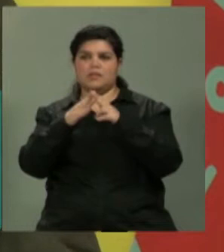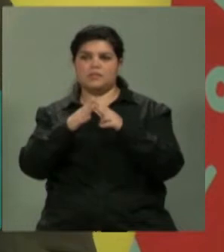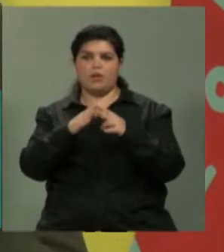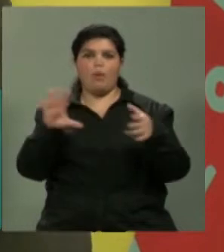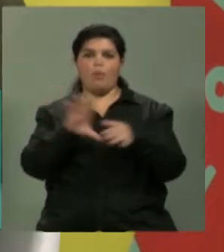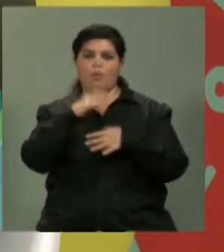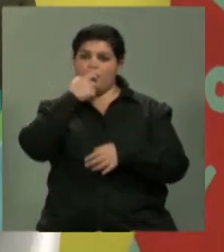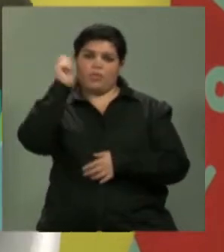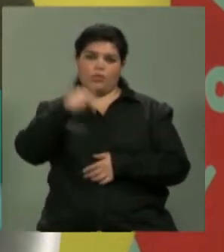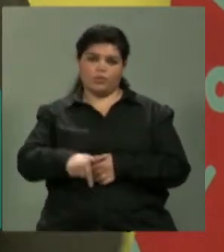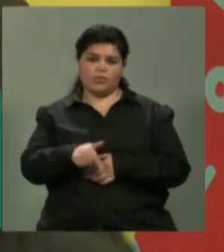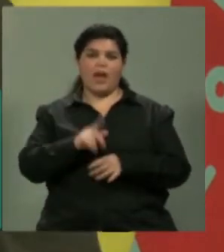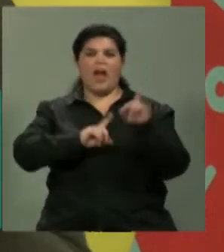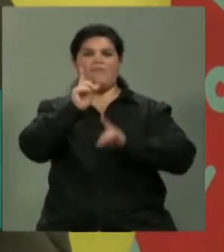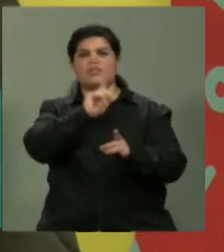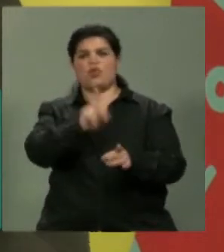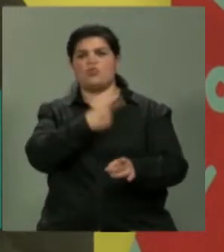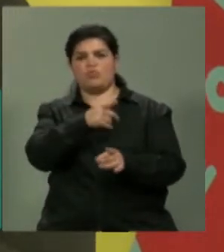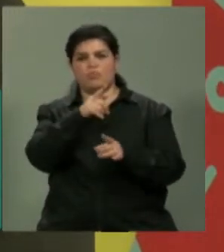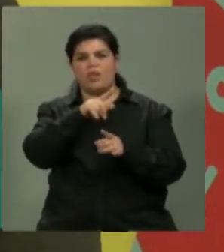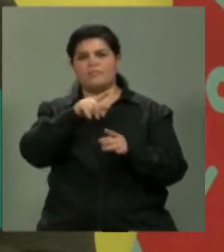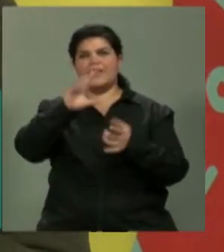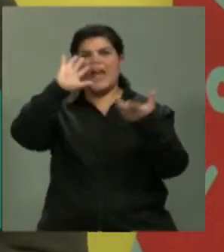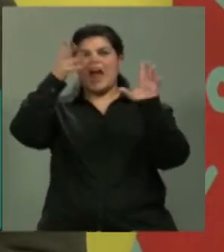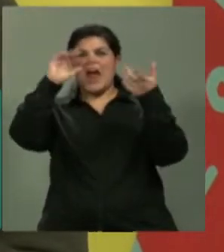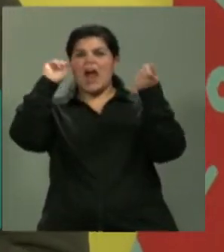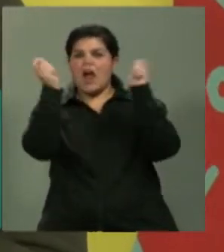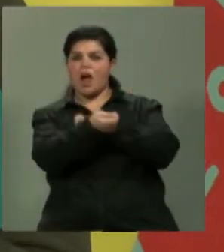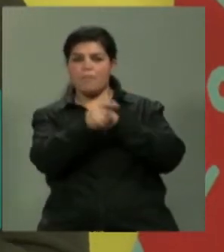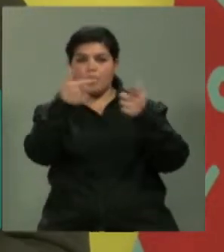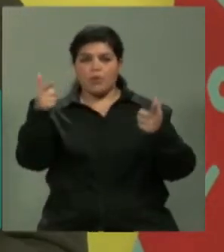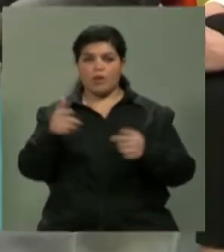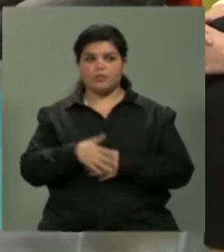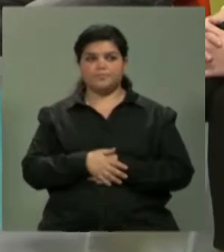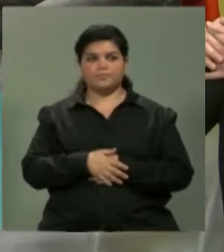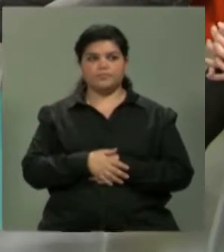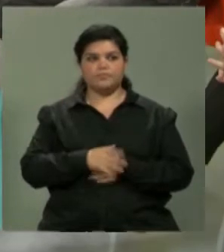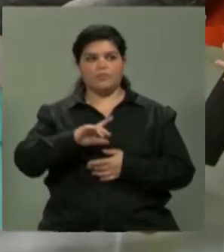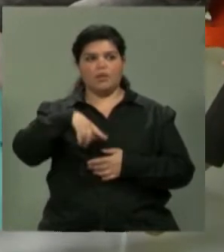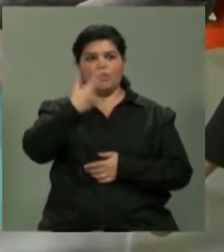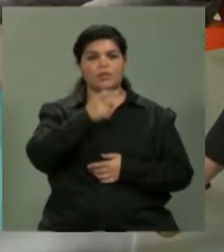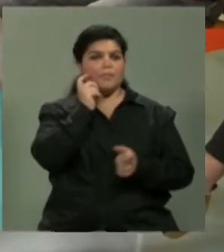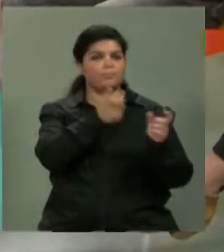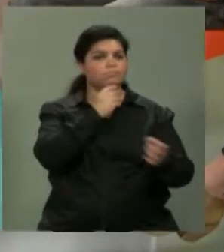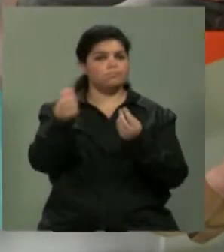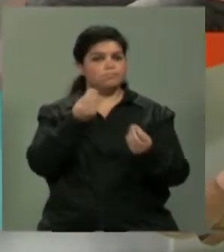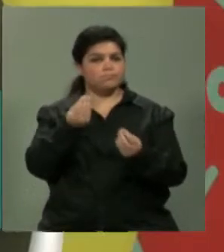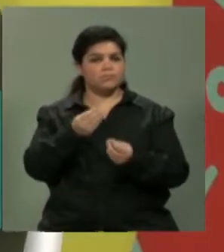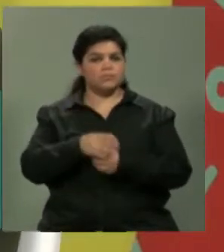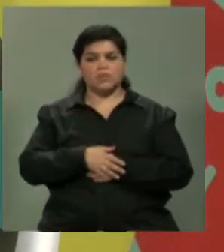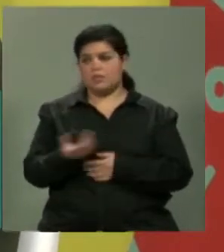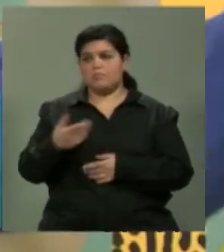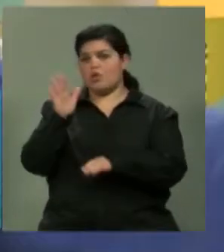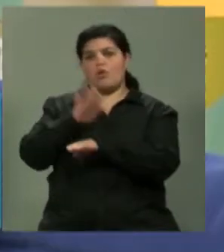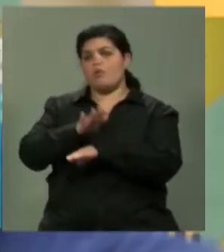estamos tan acostumbrados quizás a lo que son esas inclemencias climáticas, pero... ¿Y la respuesta para el otro lado cuál sería? Pero culpabilizarlos, para mí,